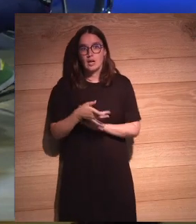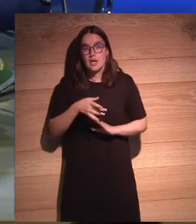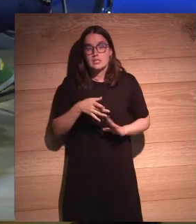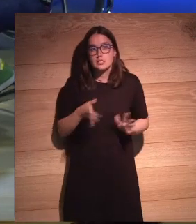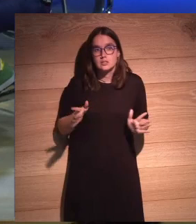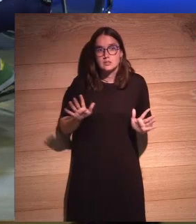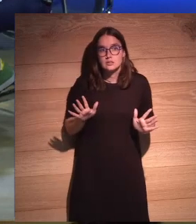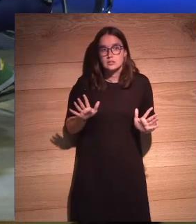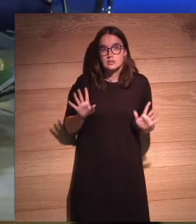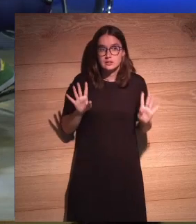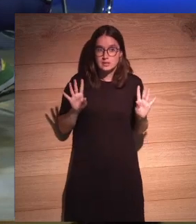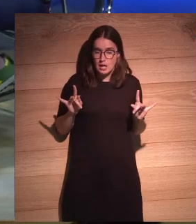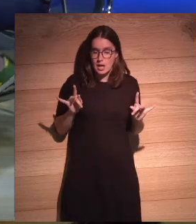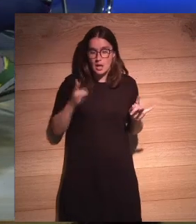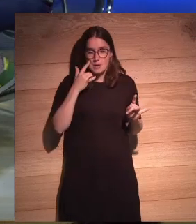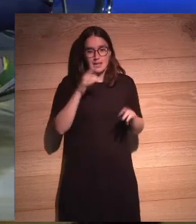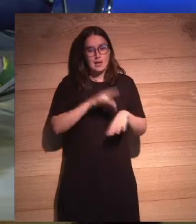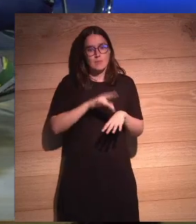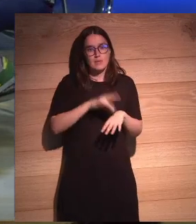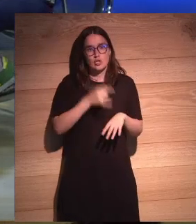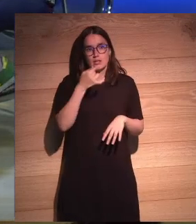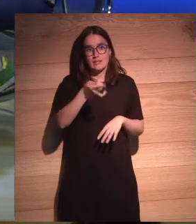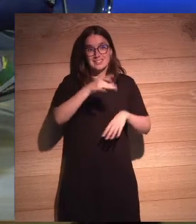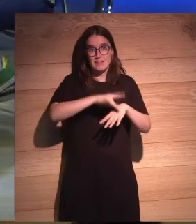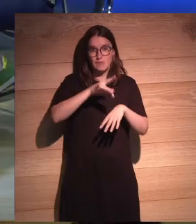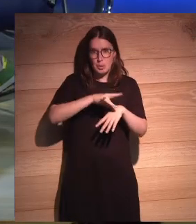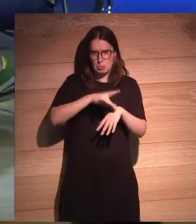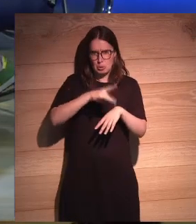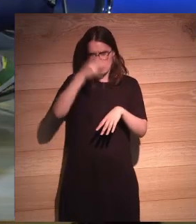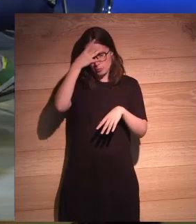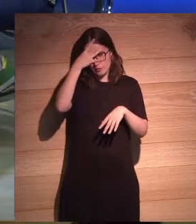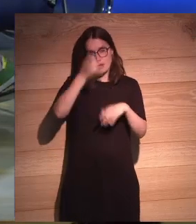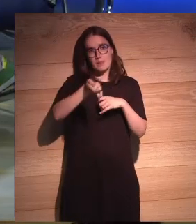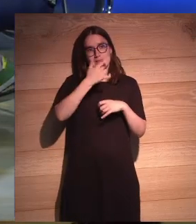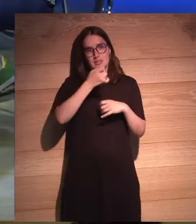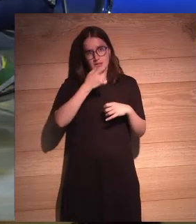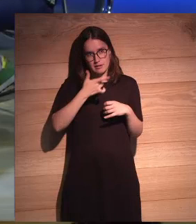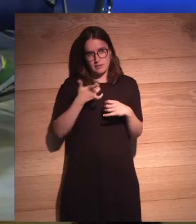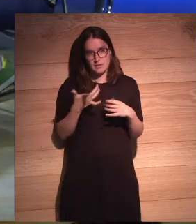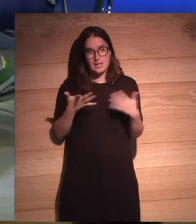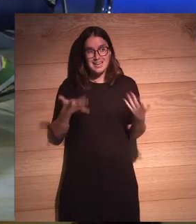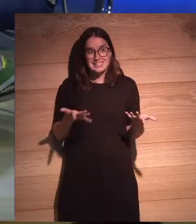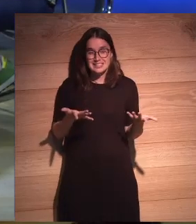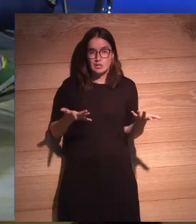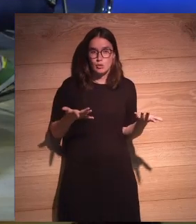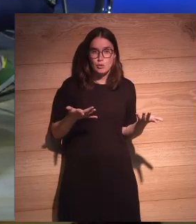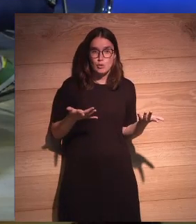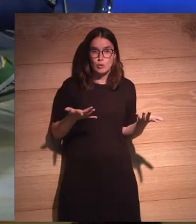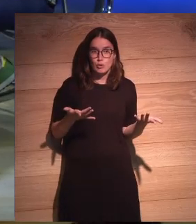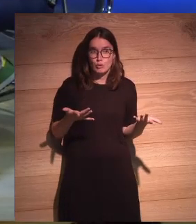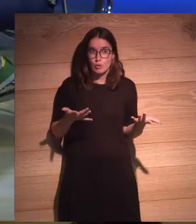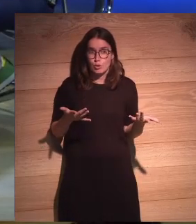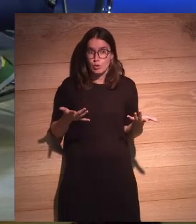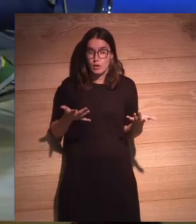uso... Claro. Sí, se trata de que el médico no tiene que decir que usted está enfermo, sino tómese la medicina. No basta. Bueno, en este sentido, el